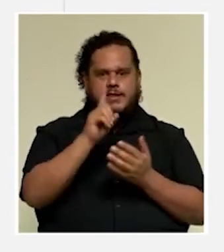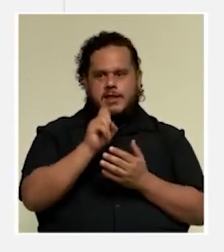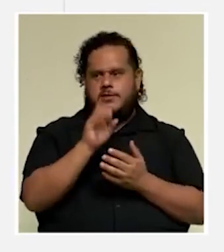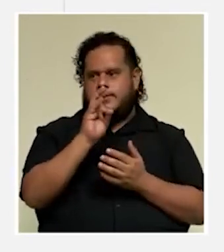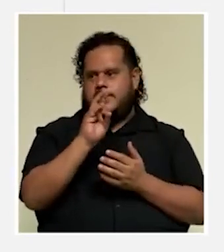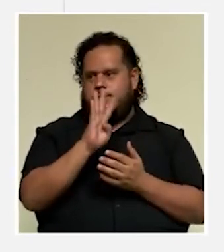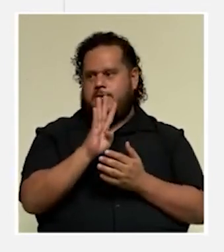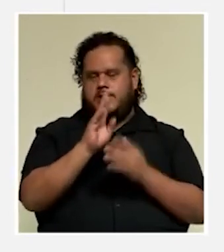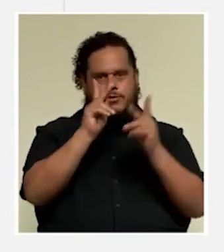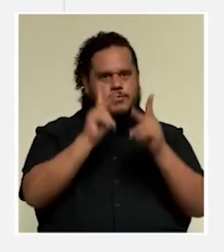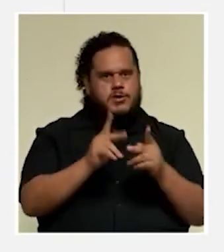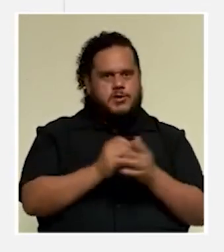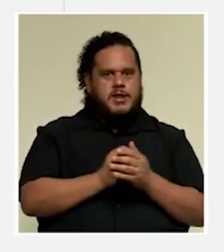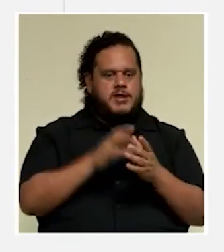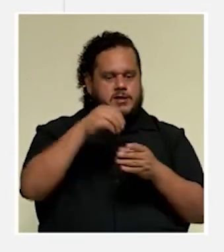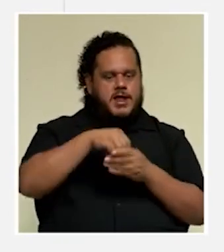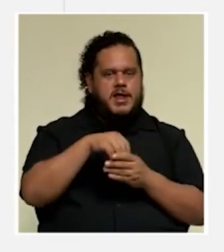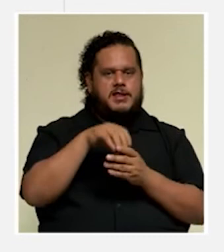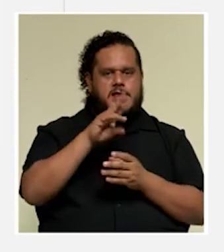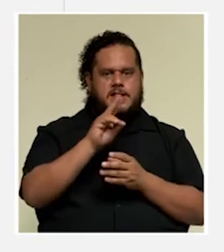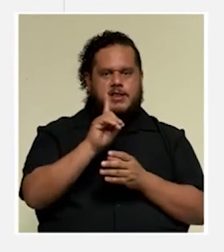que constituyen este 71%,